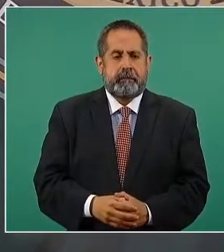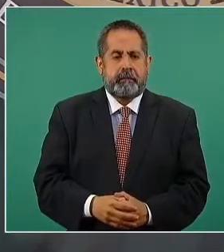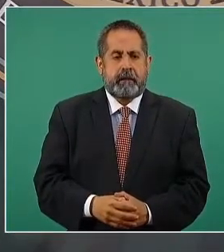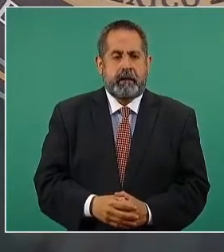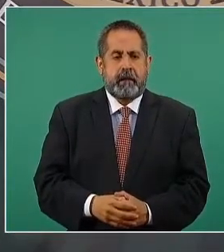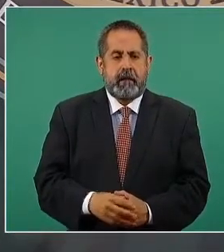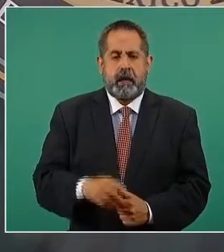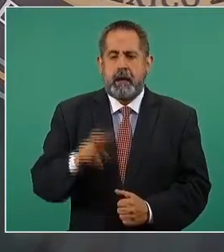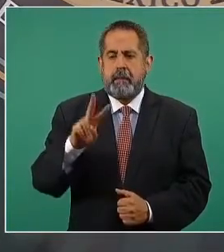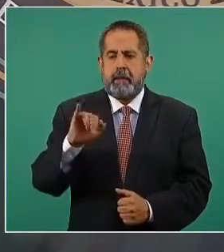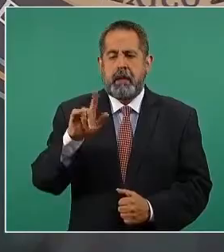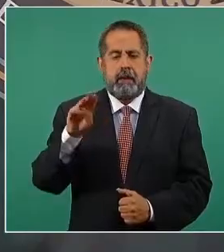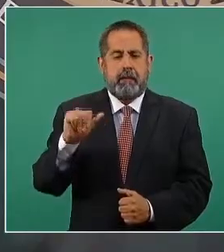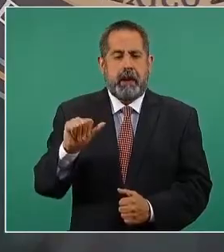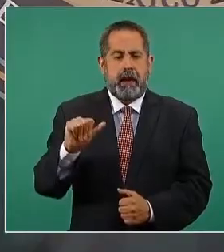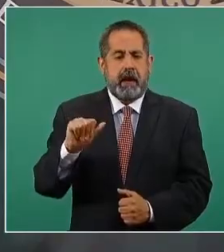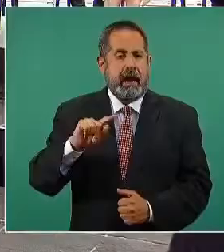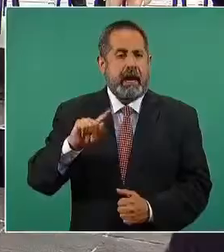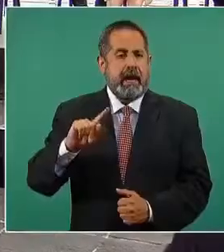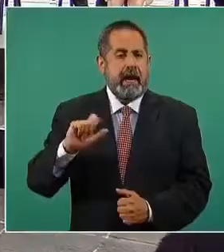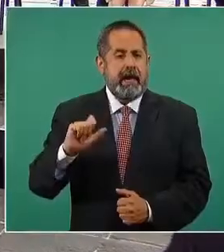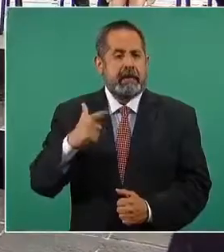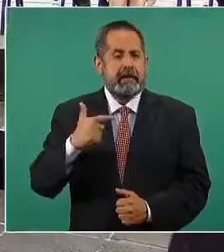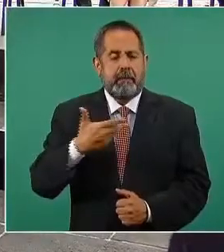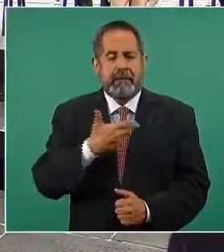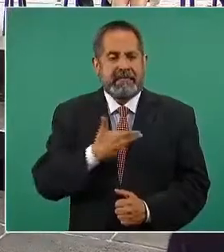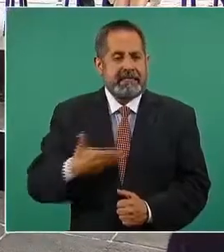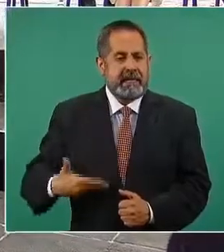Dilma Rousseff, presidenta